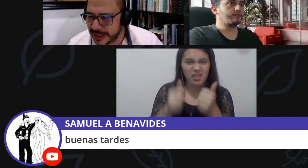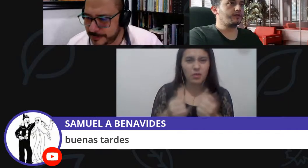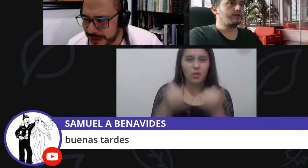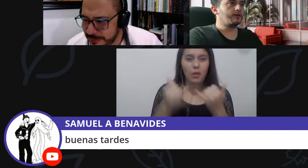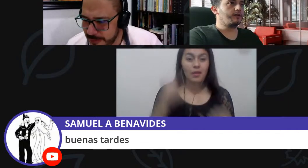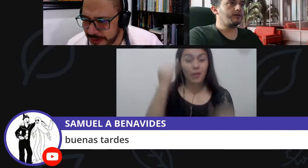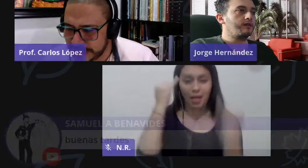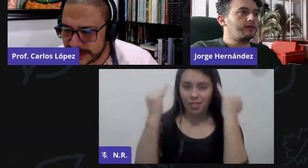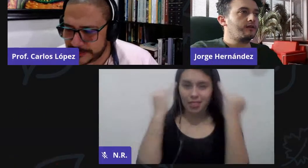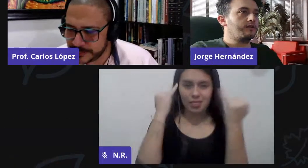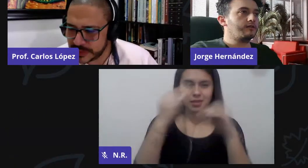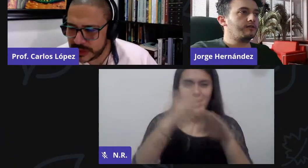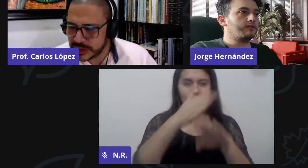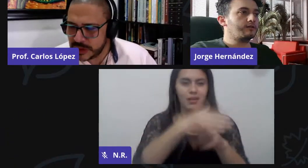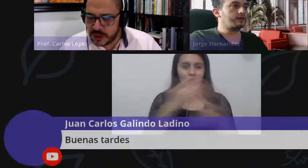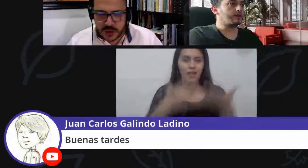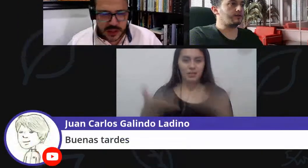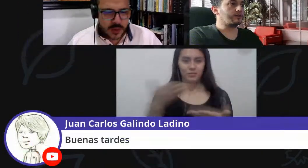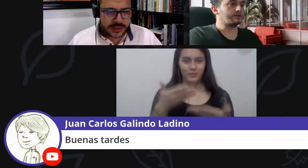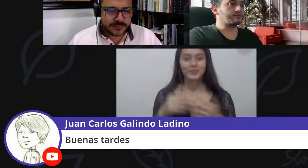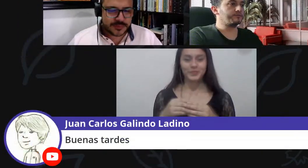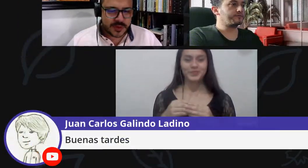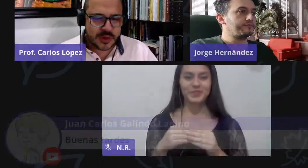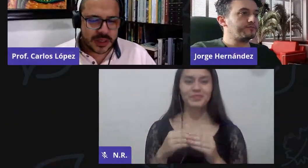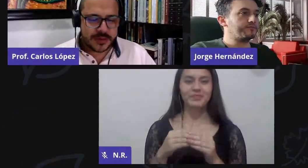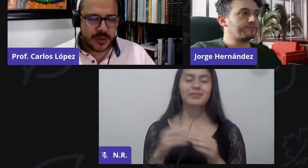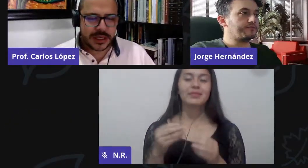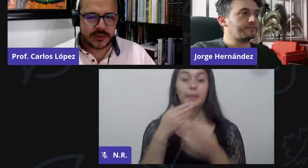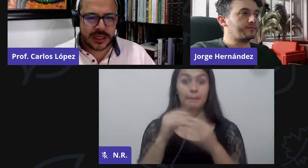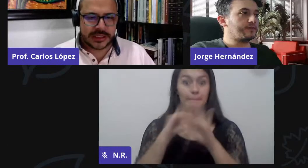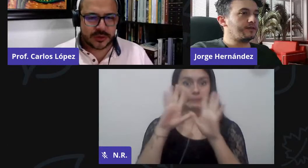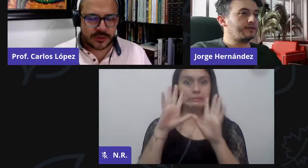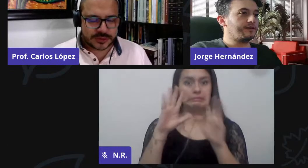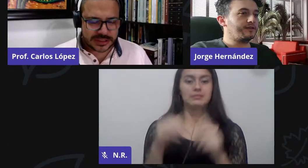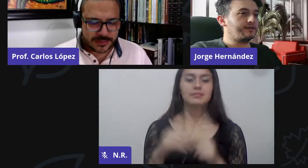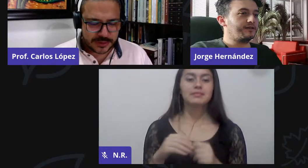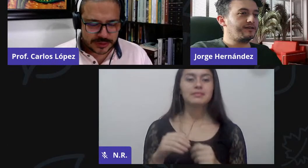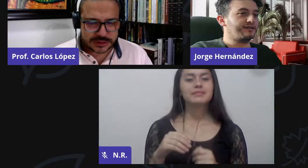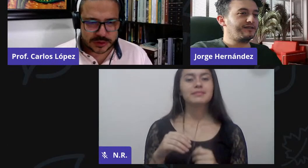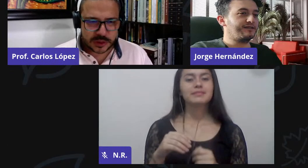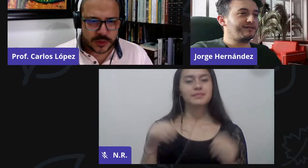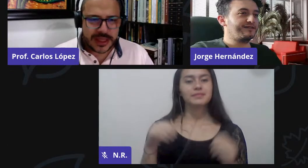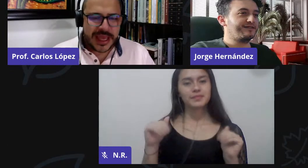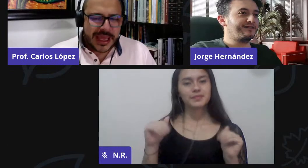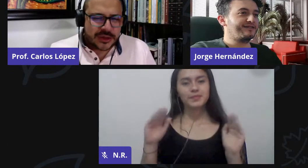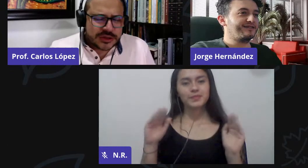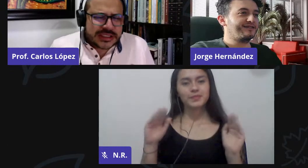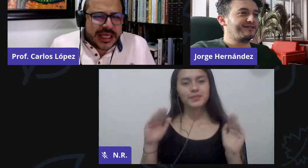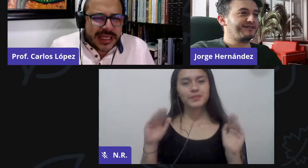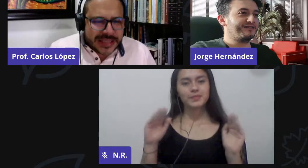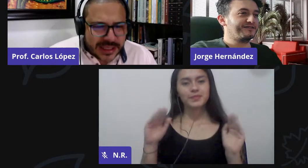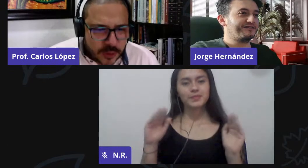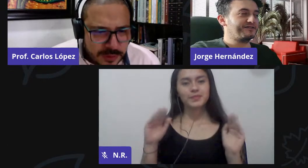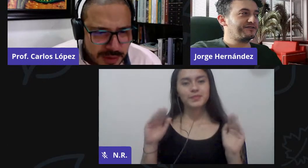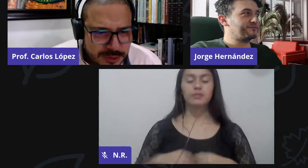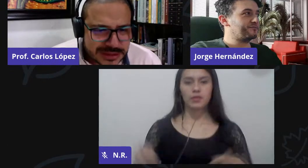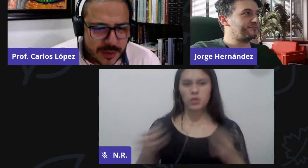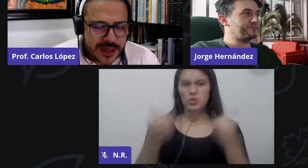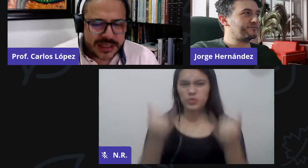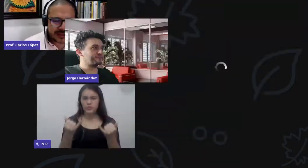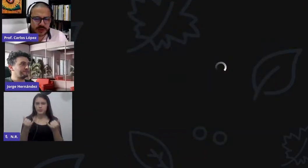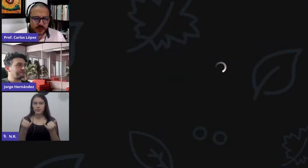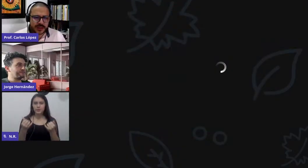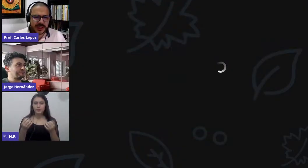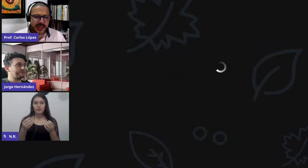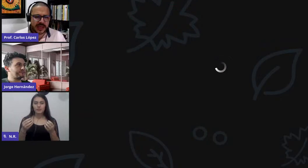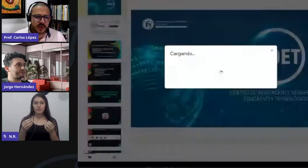conversado previamente. Claro. Hola, que Juan. Sí. ¿Qué más? Juan Carlos Galindo, que también nos saluda. Entonces, el día de hoy vamos a